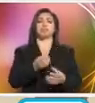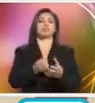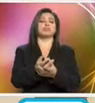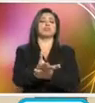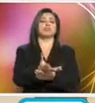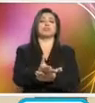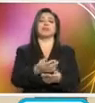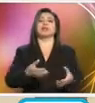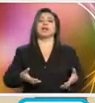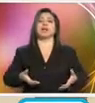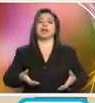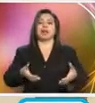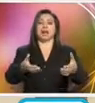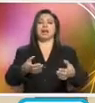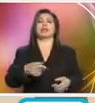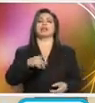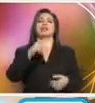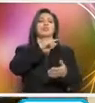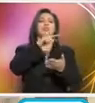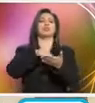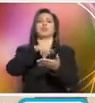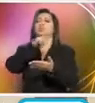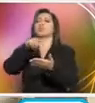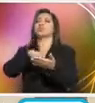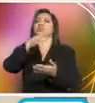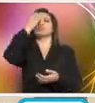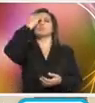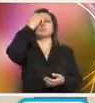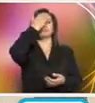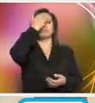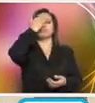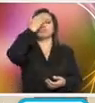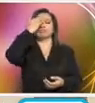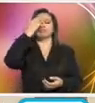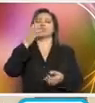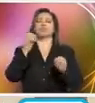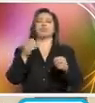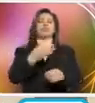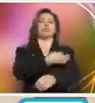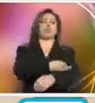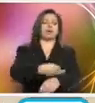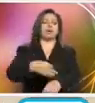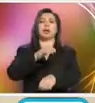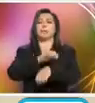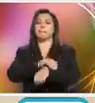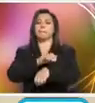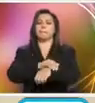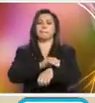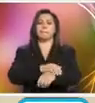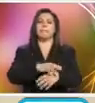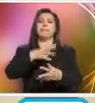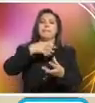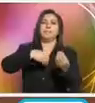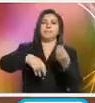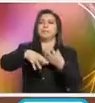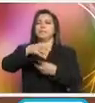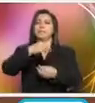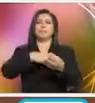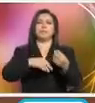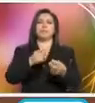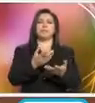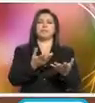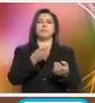de salir, de conocer lugares, de convivir con nuestros amigos, con la familia, de una forma no precisamente digital,